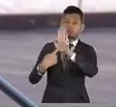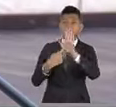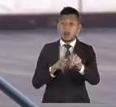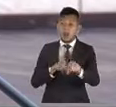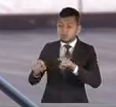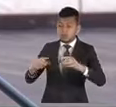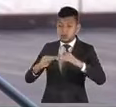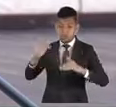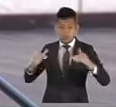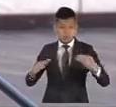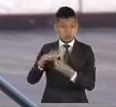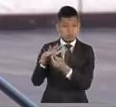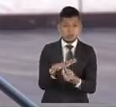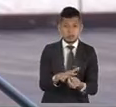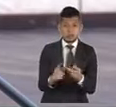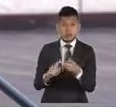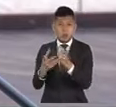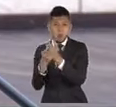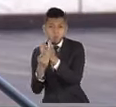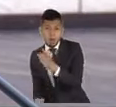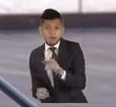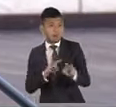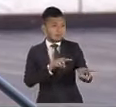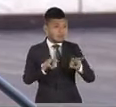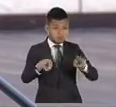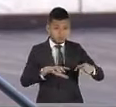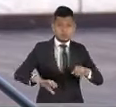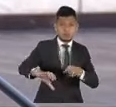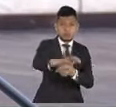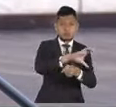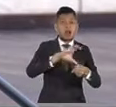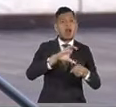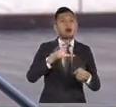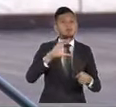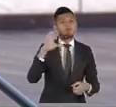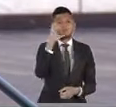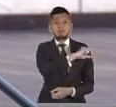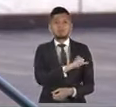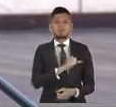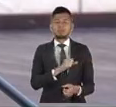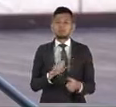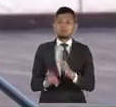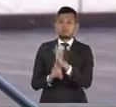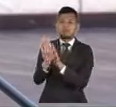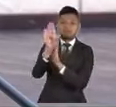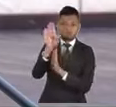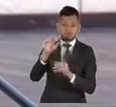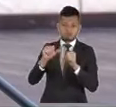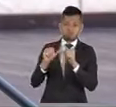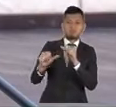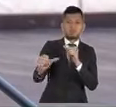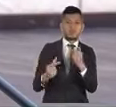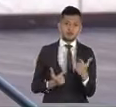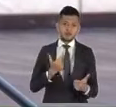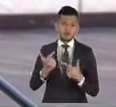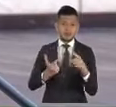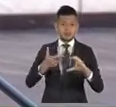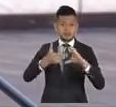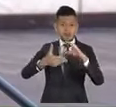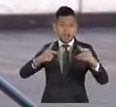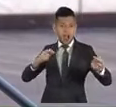pobreza, creo que también pueden ser esta cara visible del desarrollo sostenible de la lucha contra el cambio